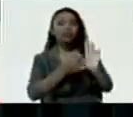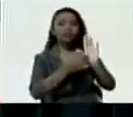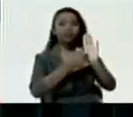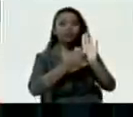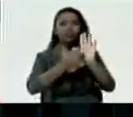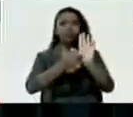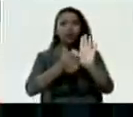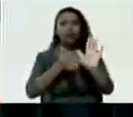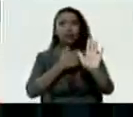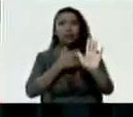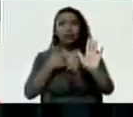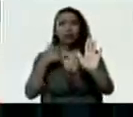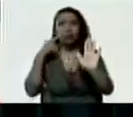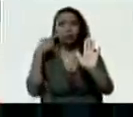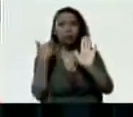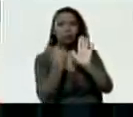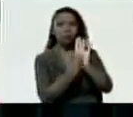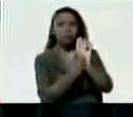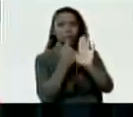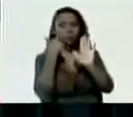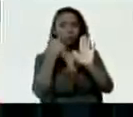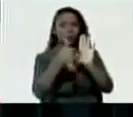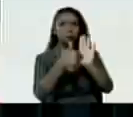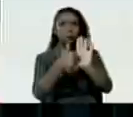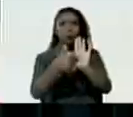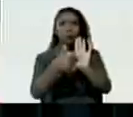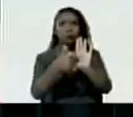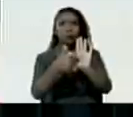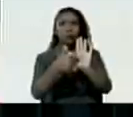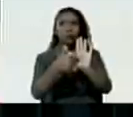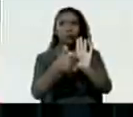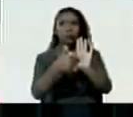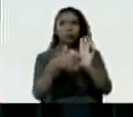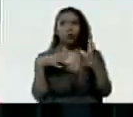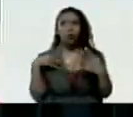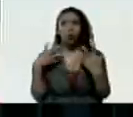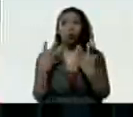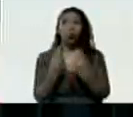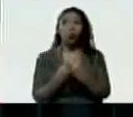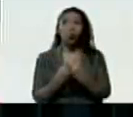mostrarles esta nota de Europa Press, que junto a